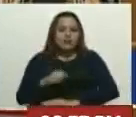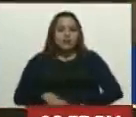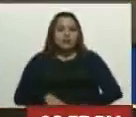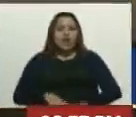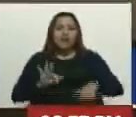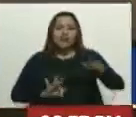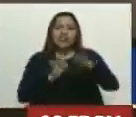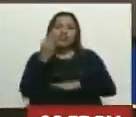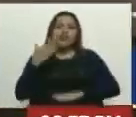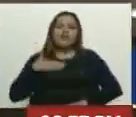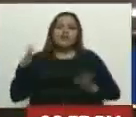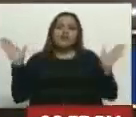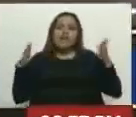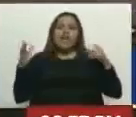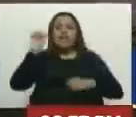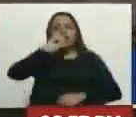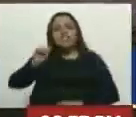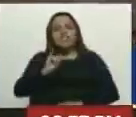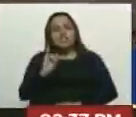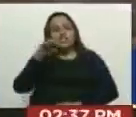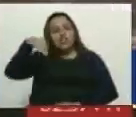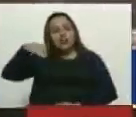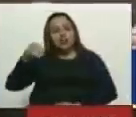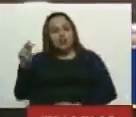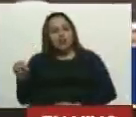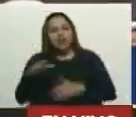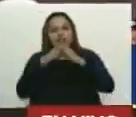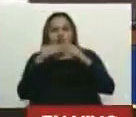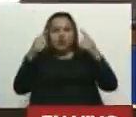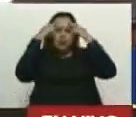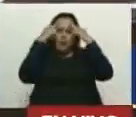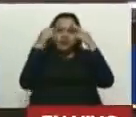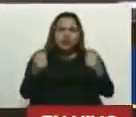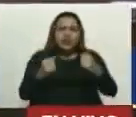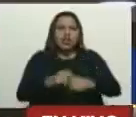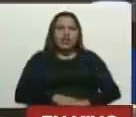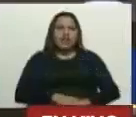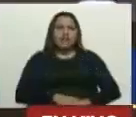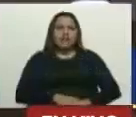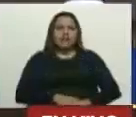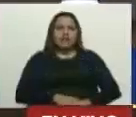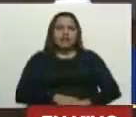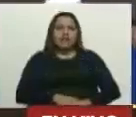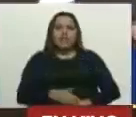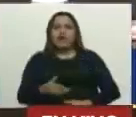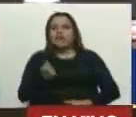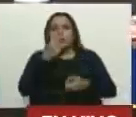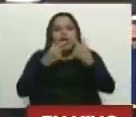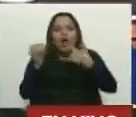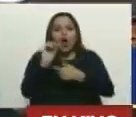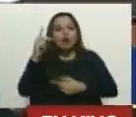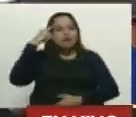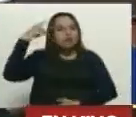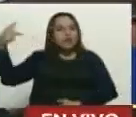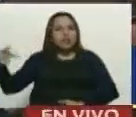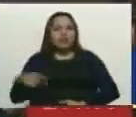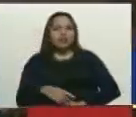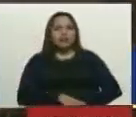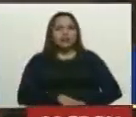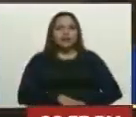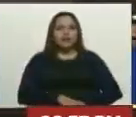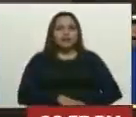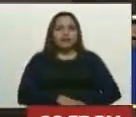todas y todos juntos, profesionales de la medicina y de la psiquiatría, como es el caso de mi querido profesor Fernando Bianco. Se ve más